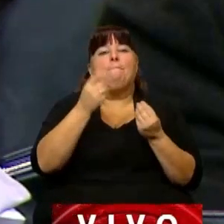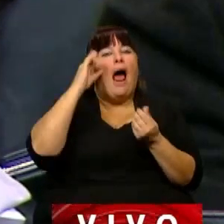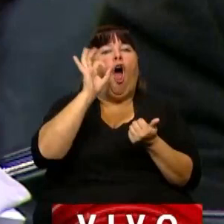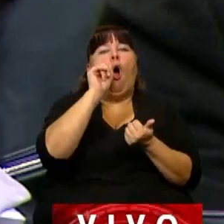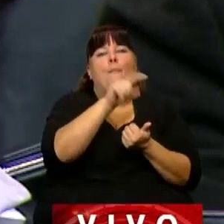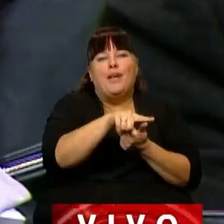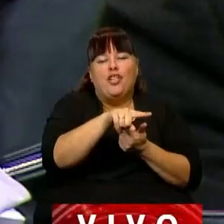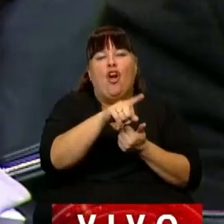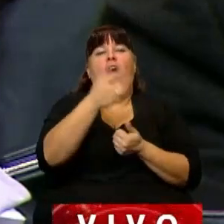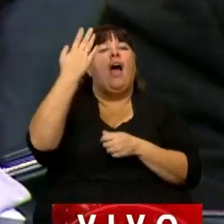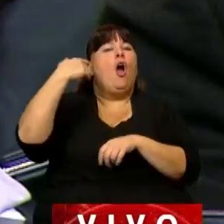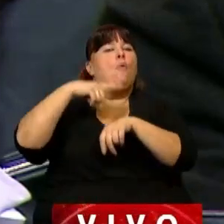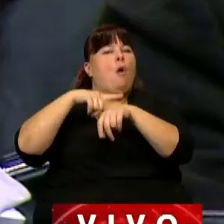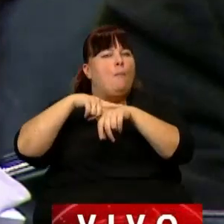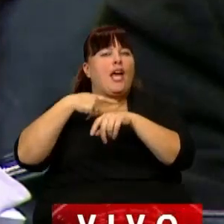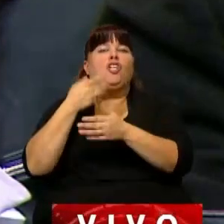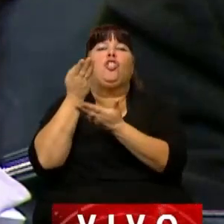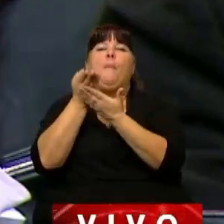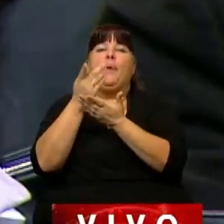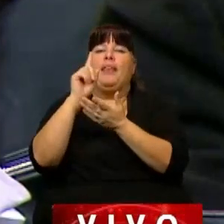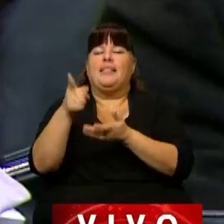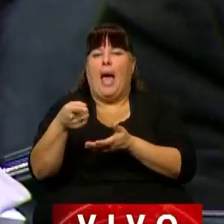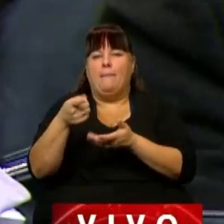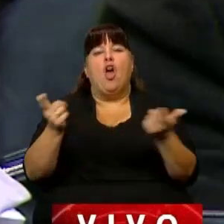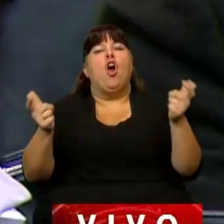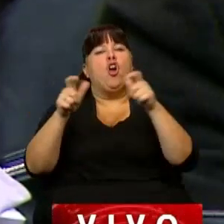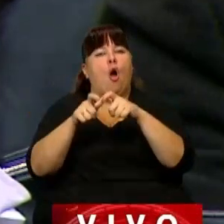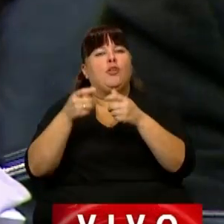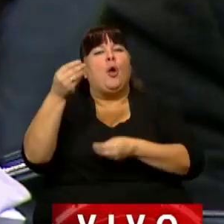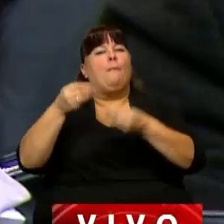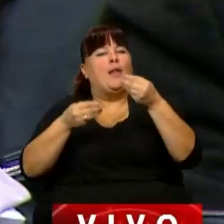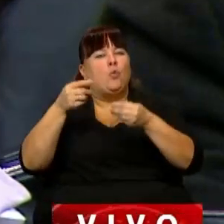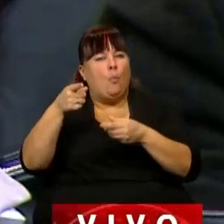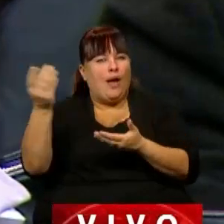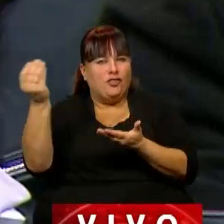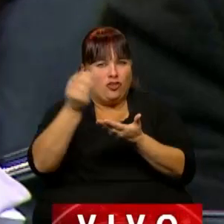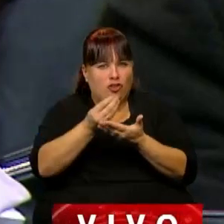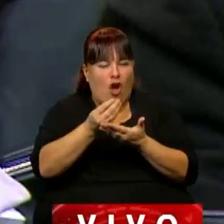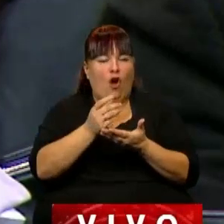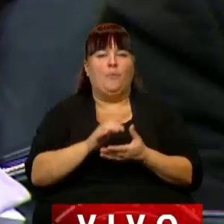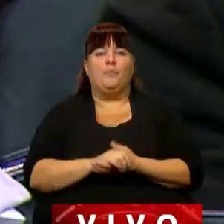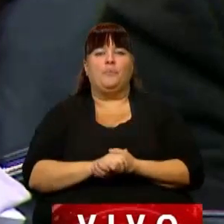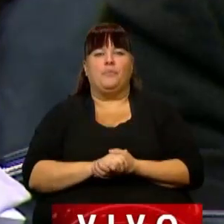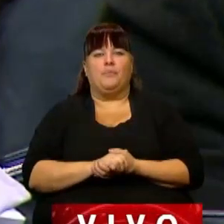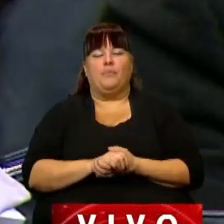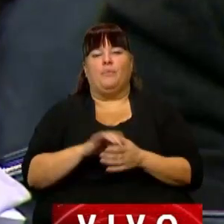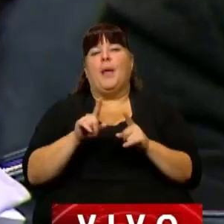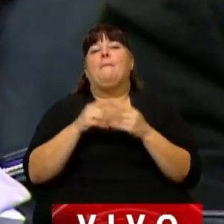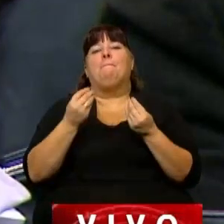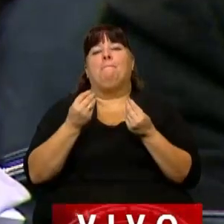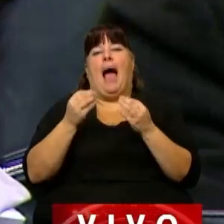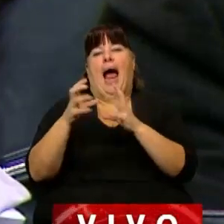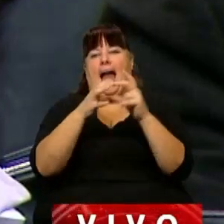su opinión. En su momento habíamos pedido en la Comisión del Presupuesto, con motivo